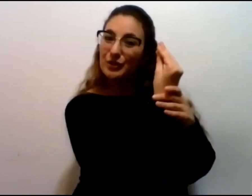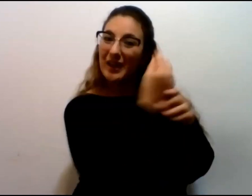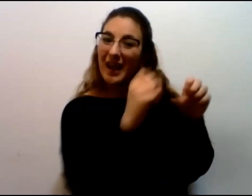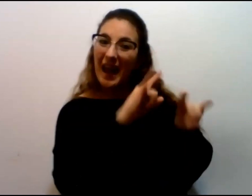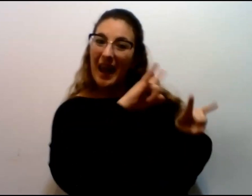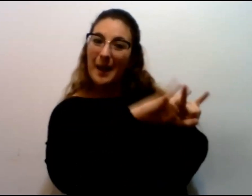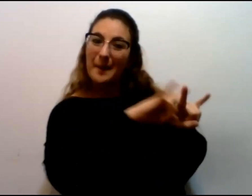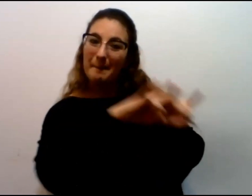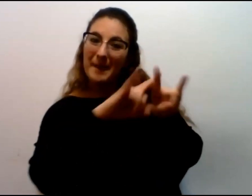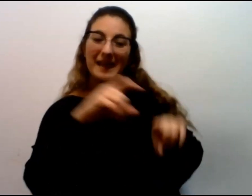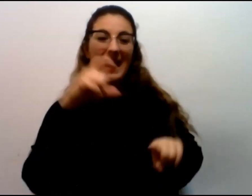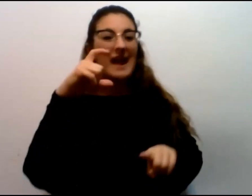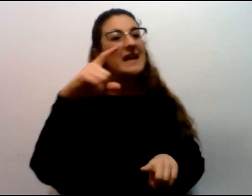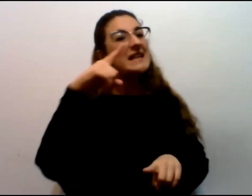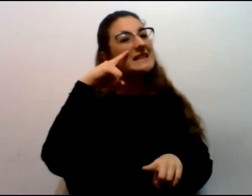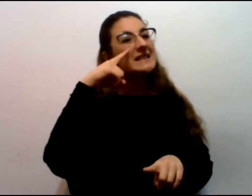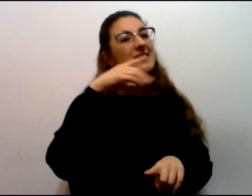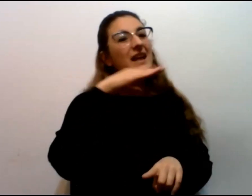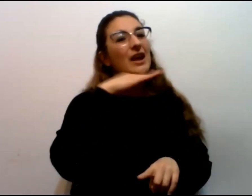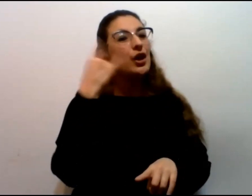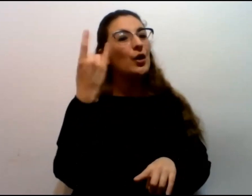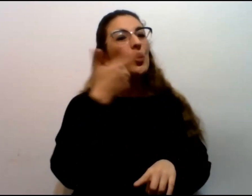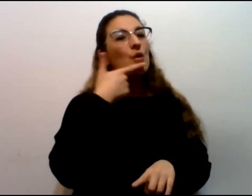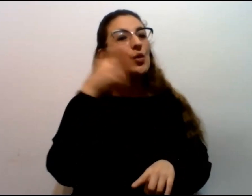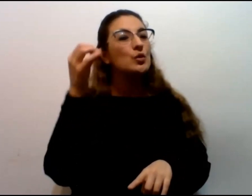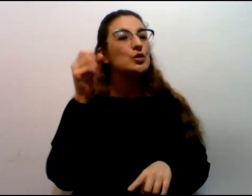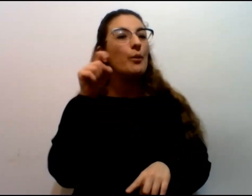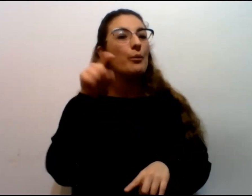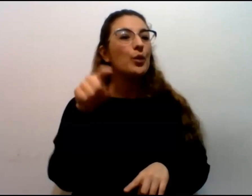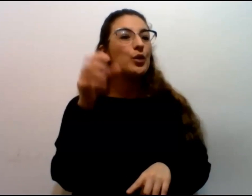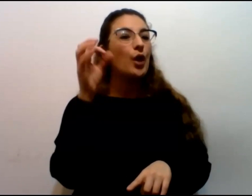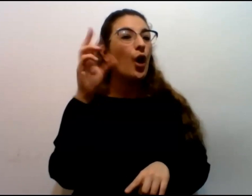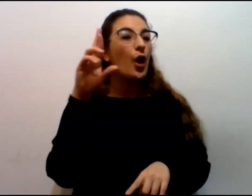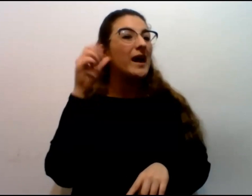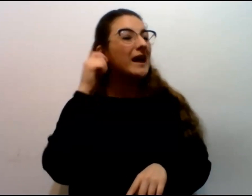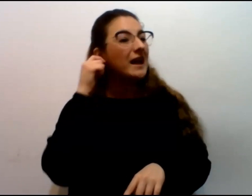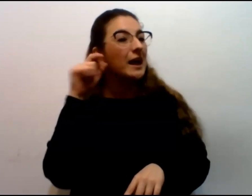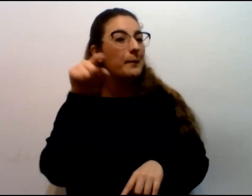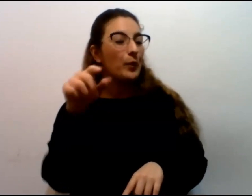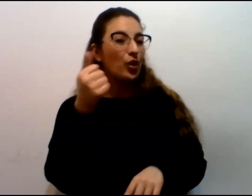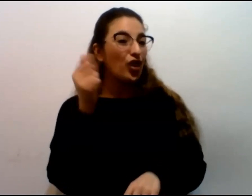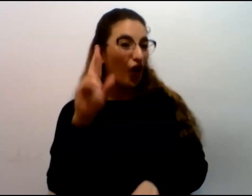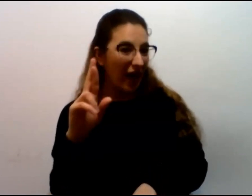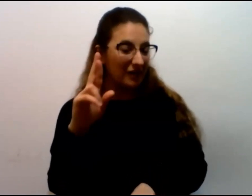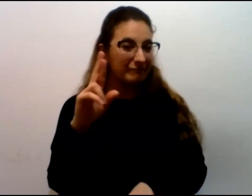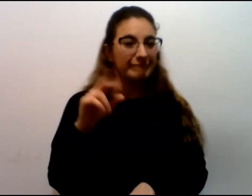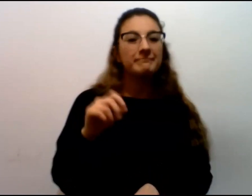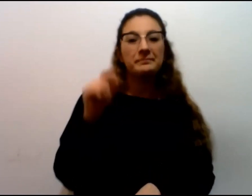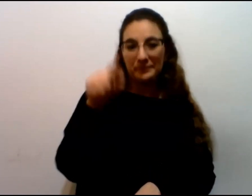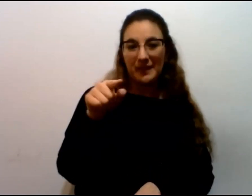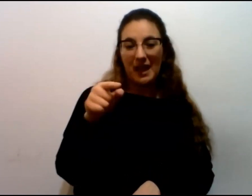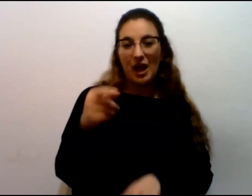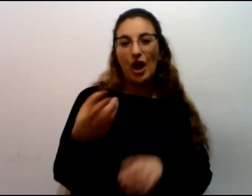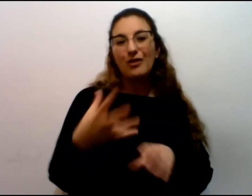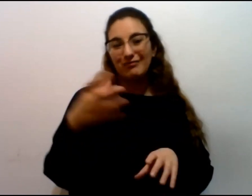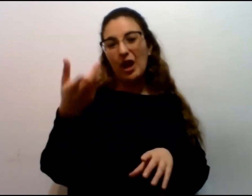Cicurso Punto R G. Punto Ar En realidad Quienes Hayan hecho Cursos En Cicurso